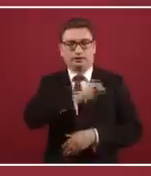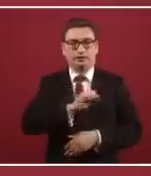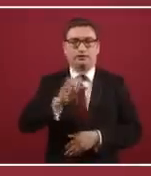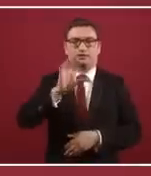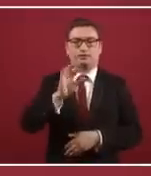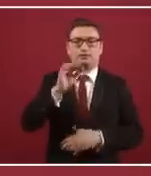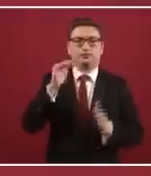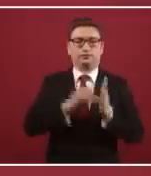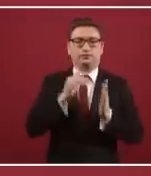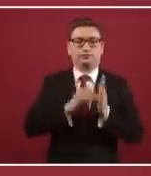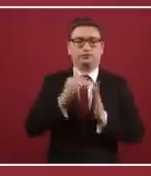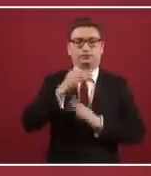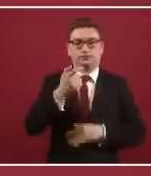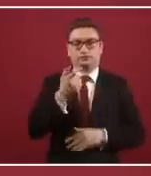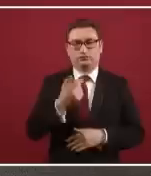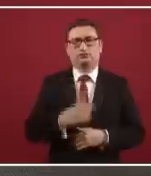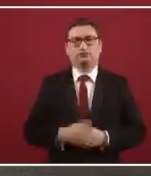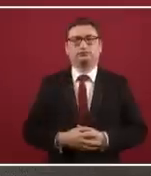mil millones de pesos,